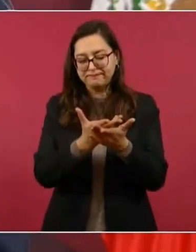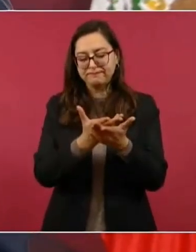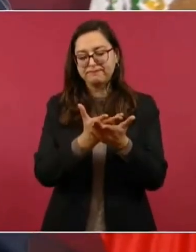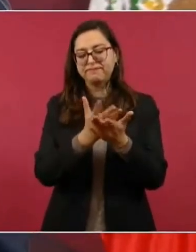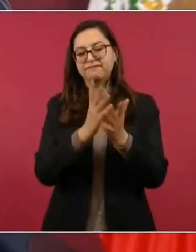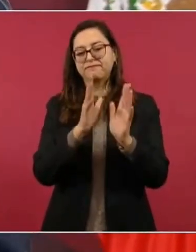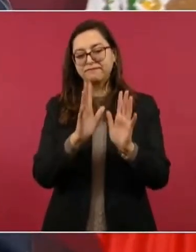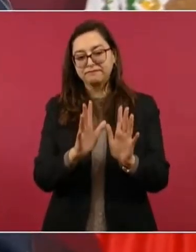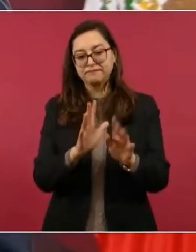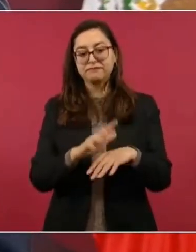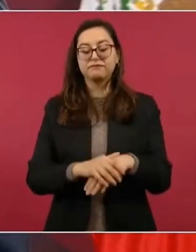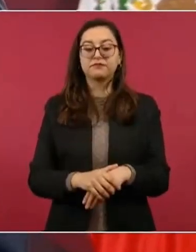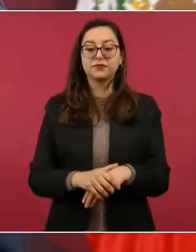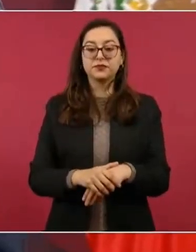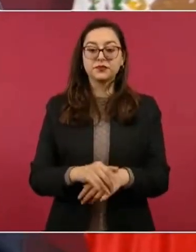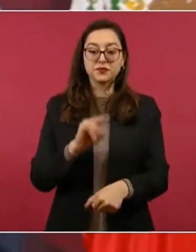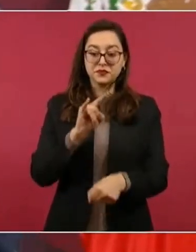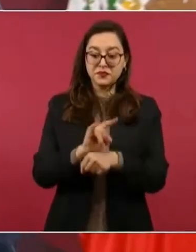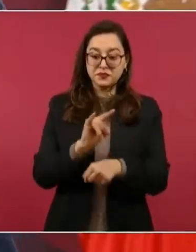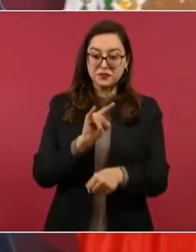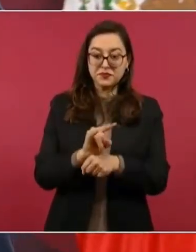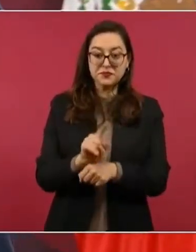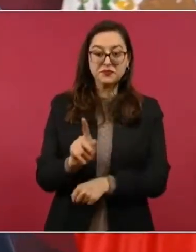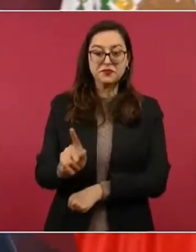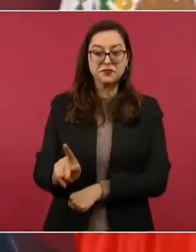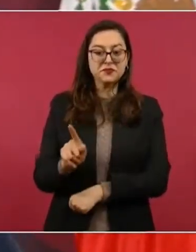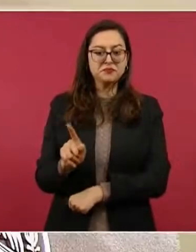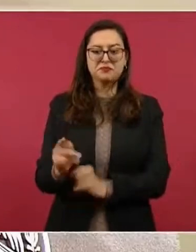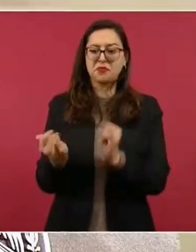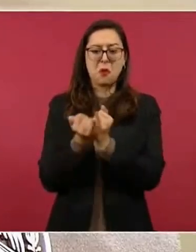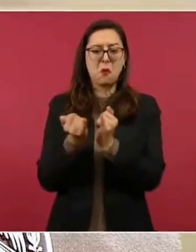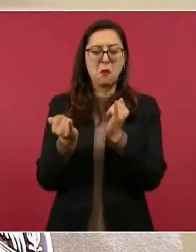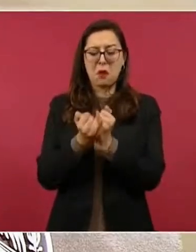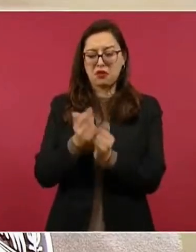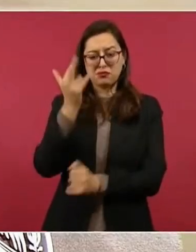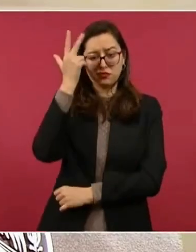pero con más simulación, lo que hacía Porfirio Díaz.